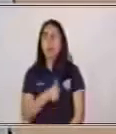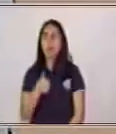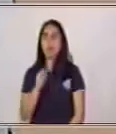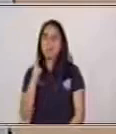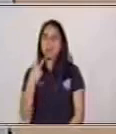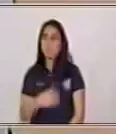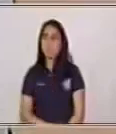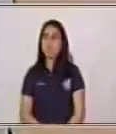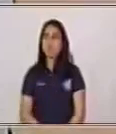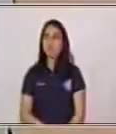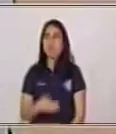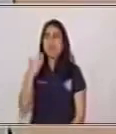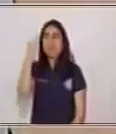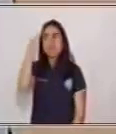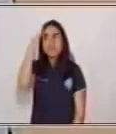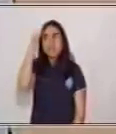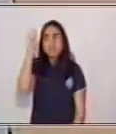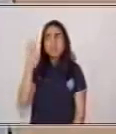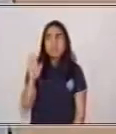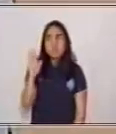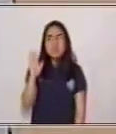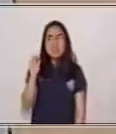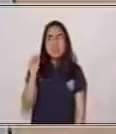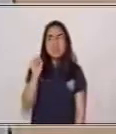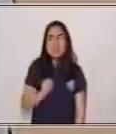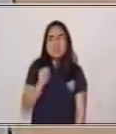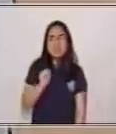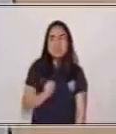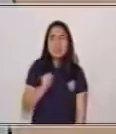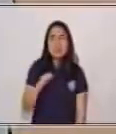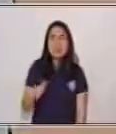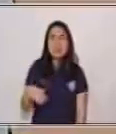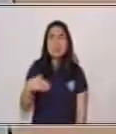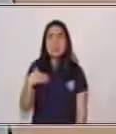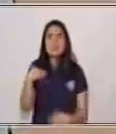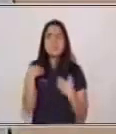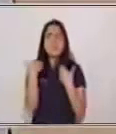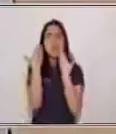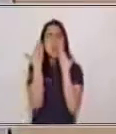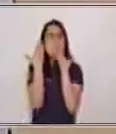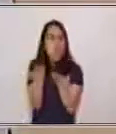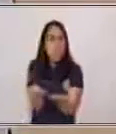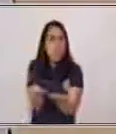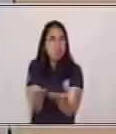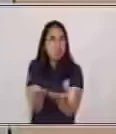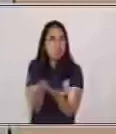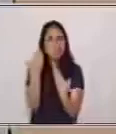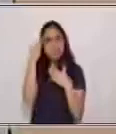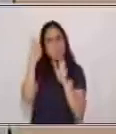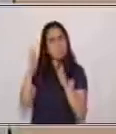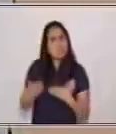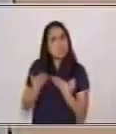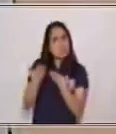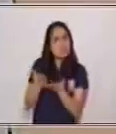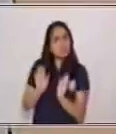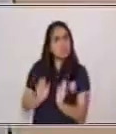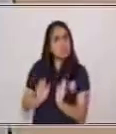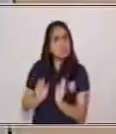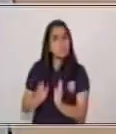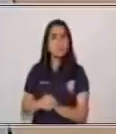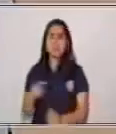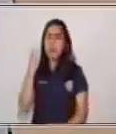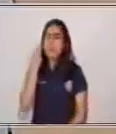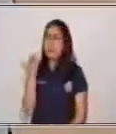¿Cuál de los dos sé crees que va tildado? Sí, ¿consideras tú que va tildado? Y también hay